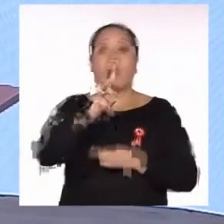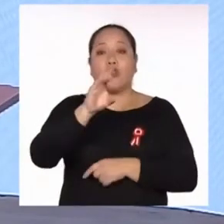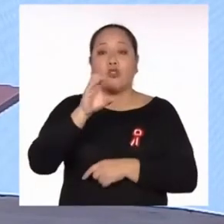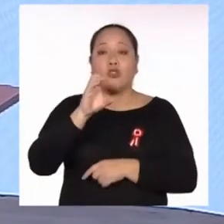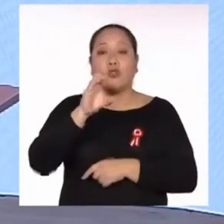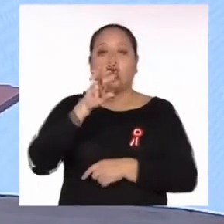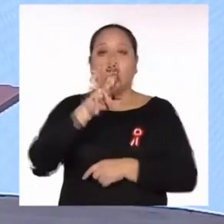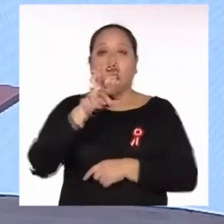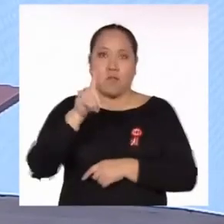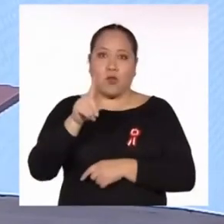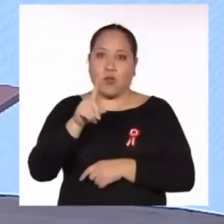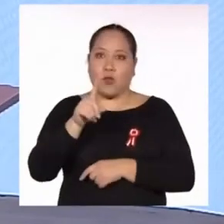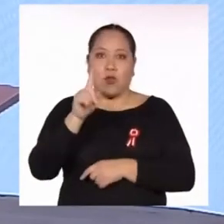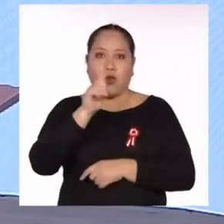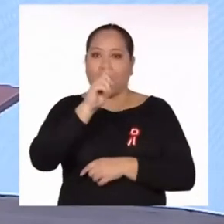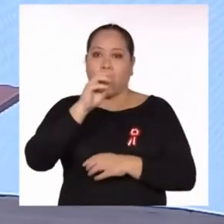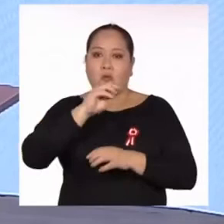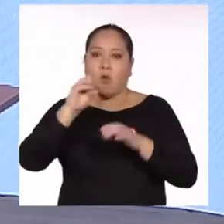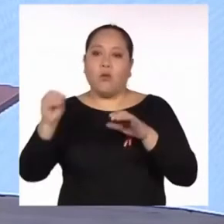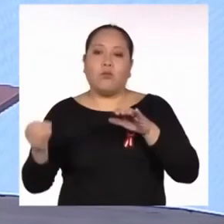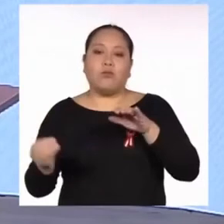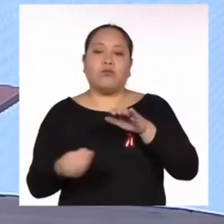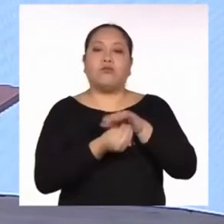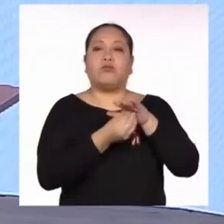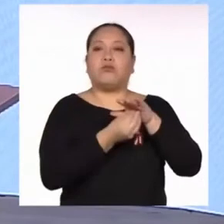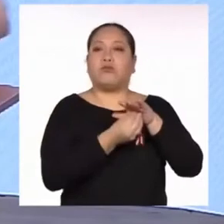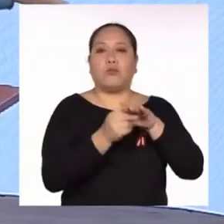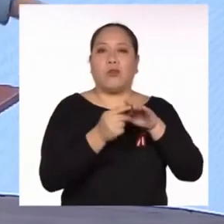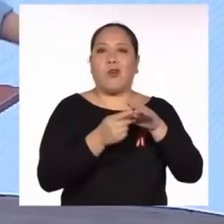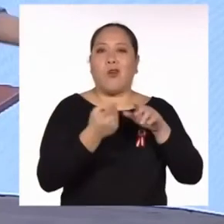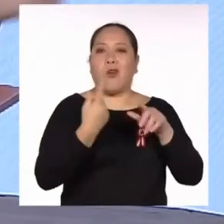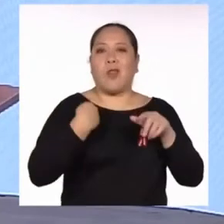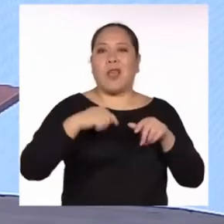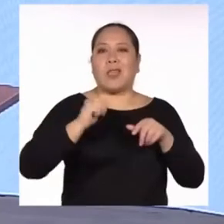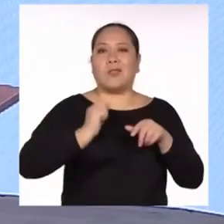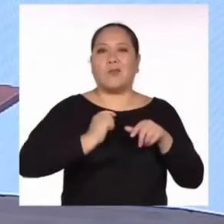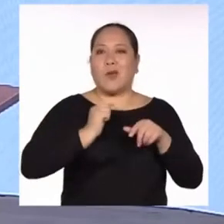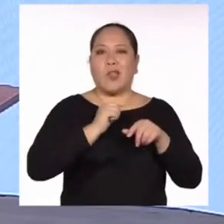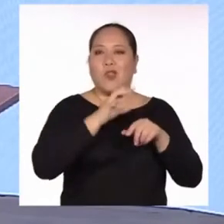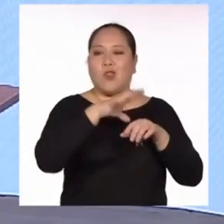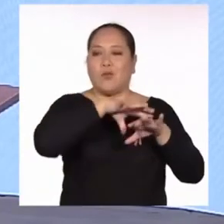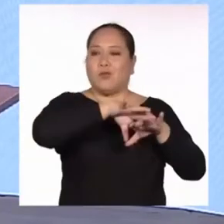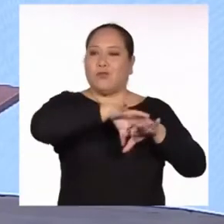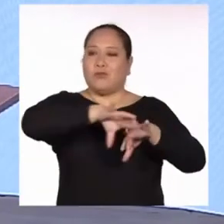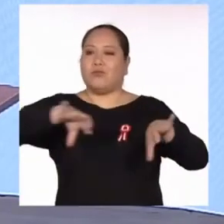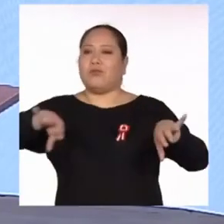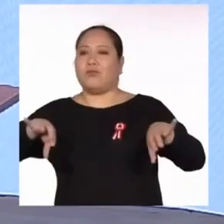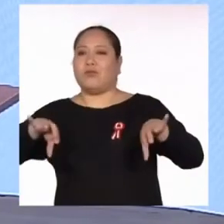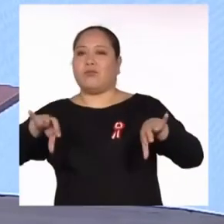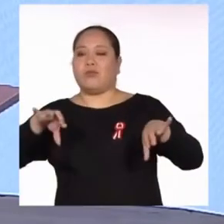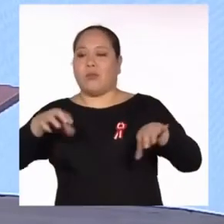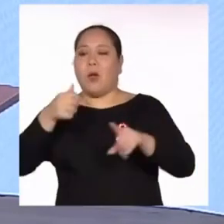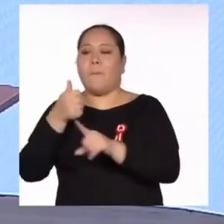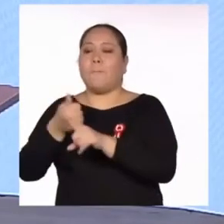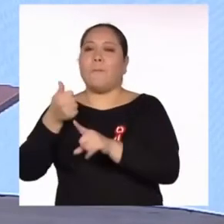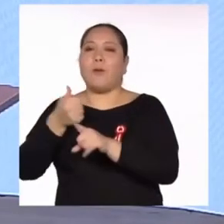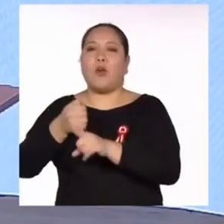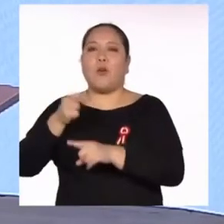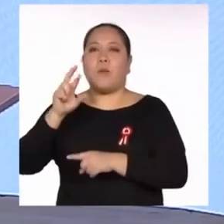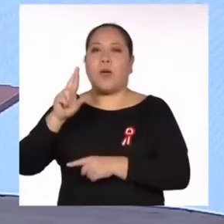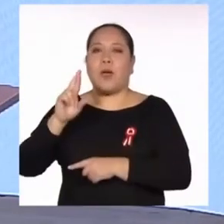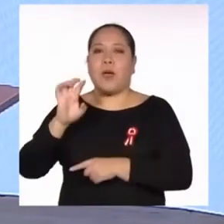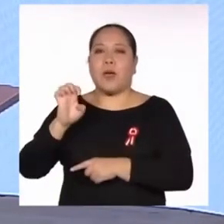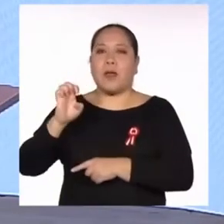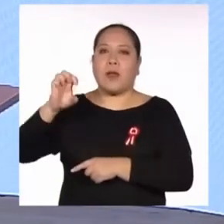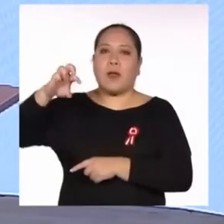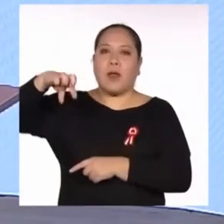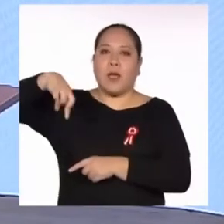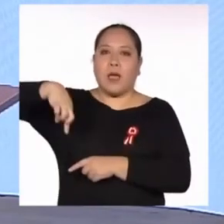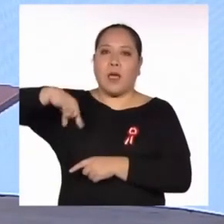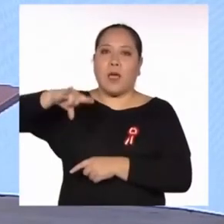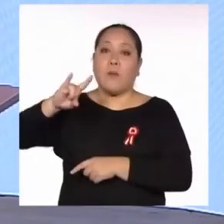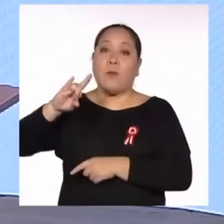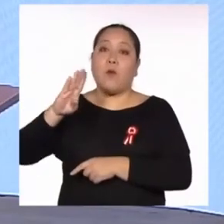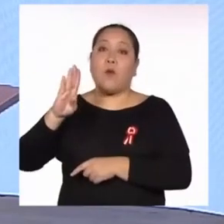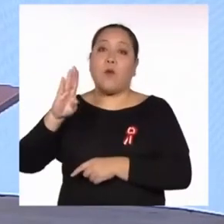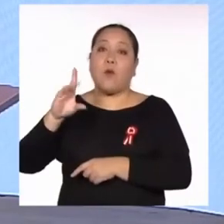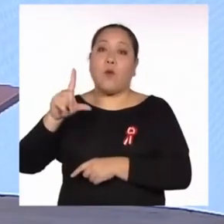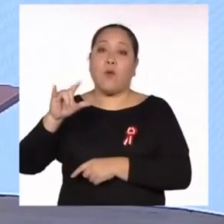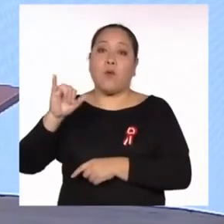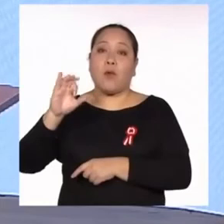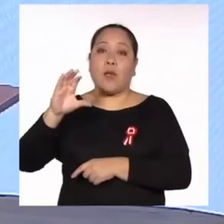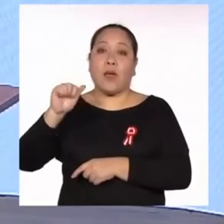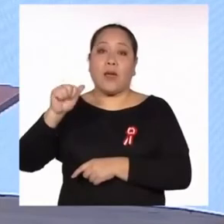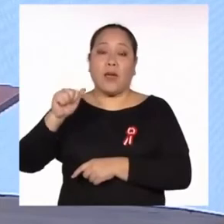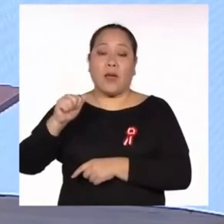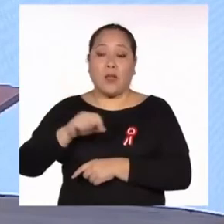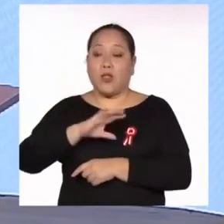como de ser súbditos de la corona española y forjamos nuestra república donde todos los peruanos y peruanas